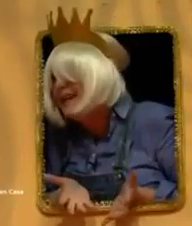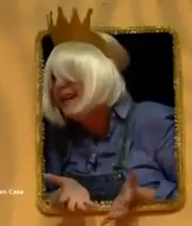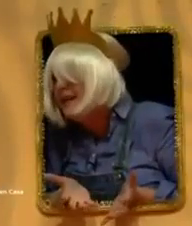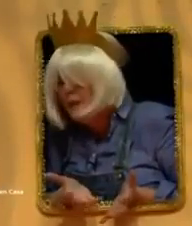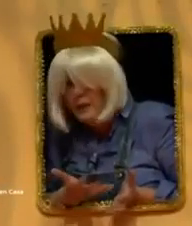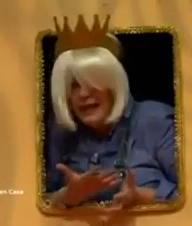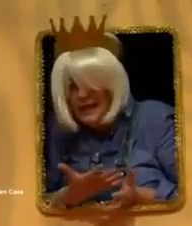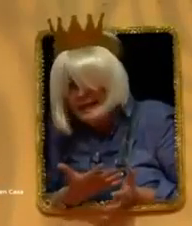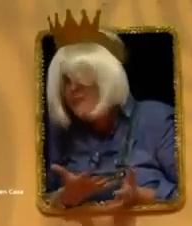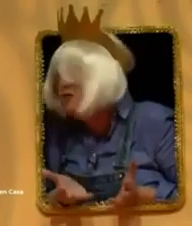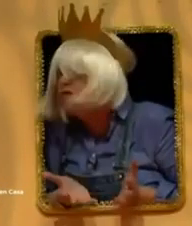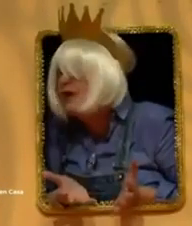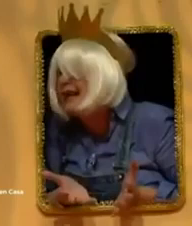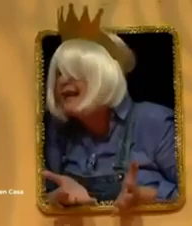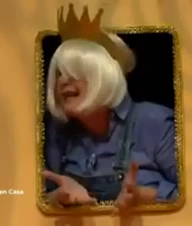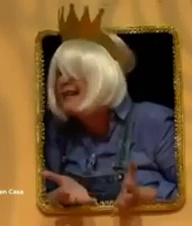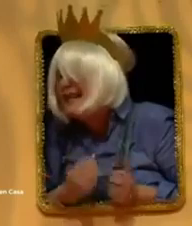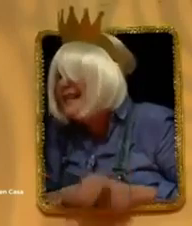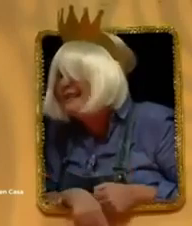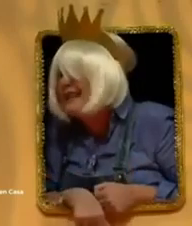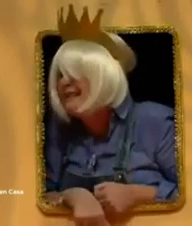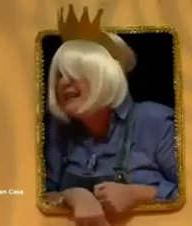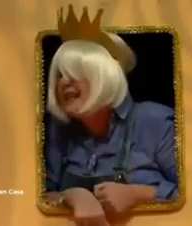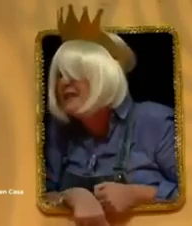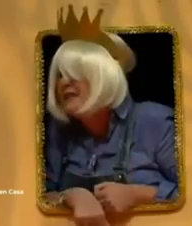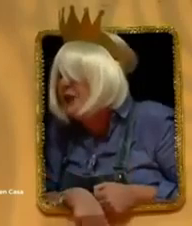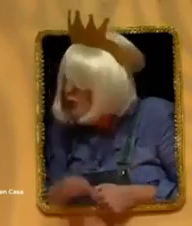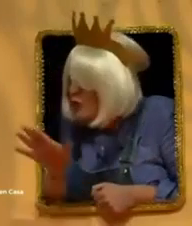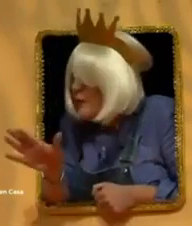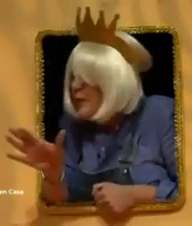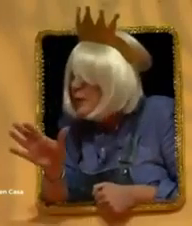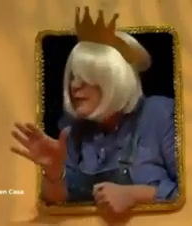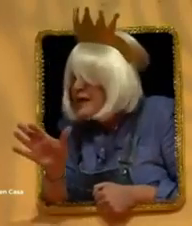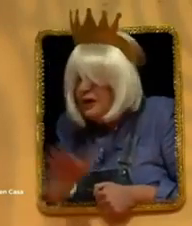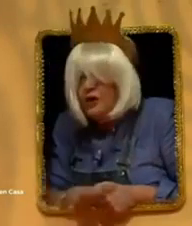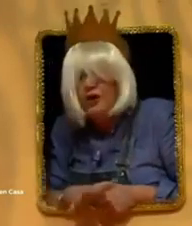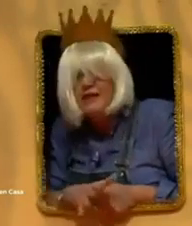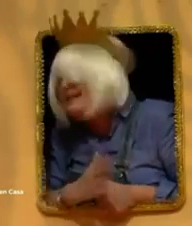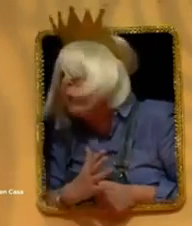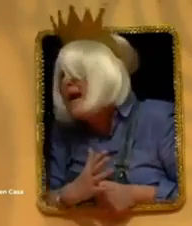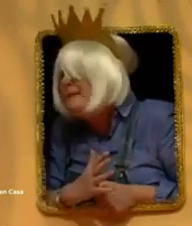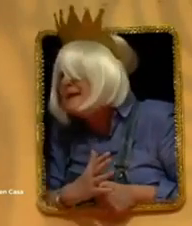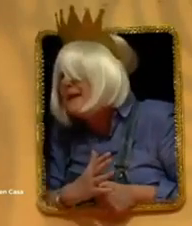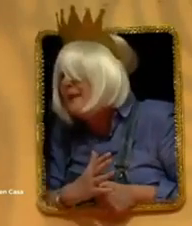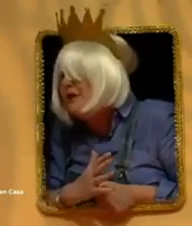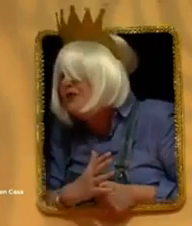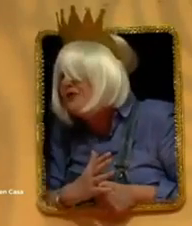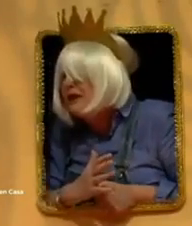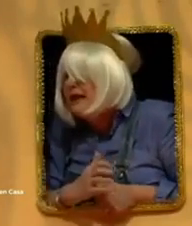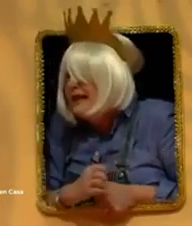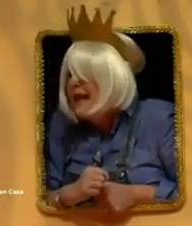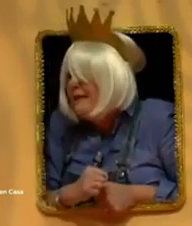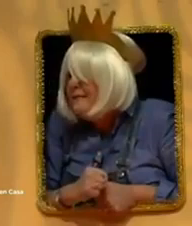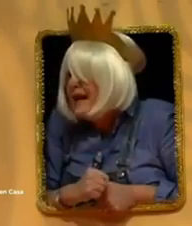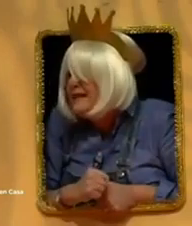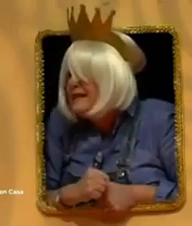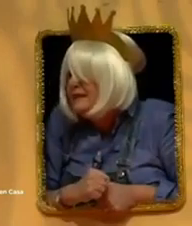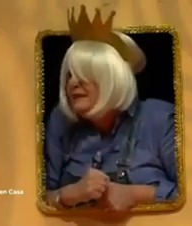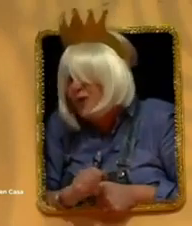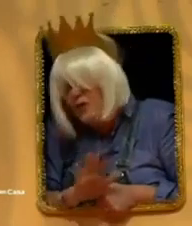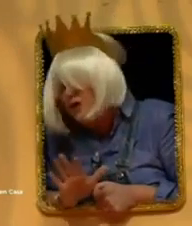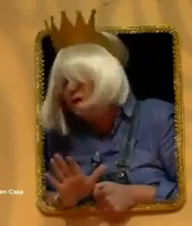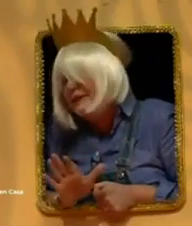mismo, padre, porque sé mucho de ajedrez y de estrategias. Tú no te preocupes, yo rescataré a mis hermanos y